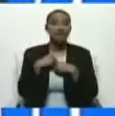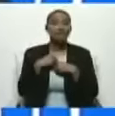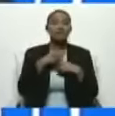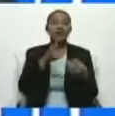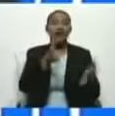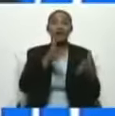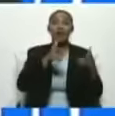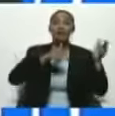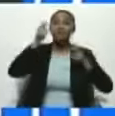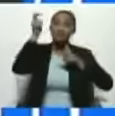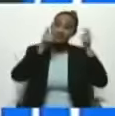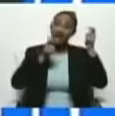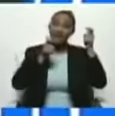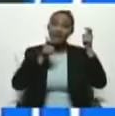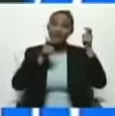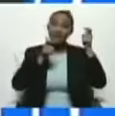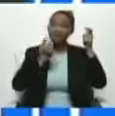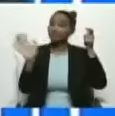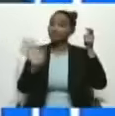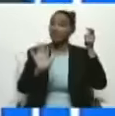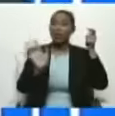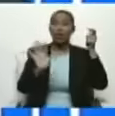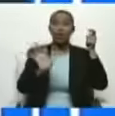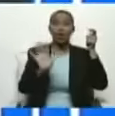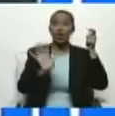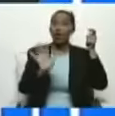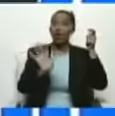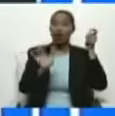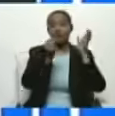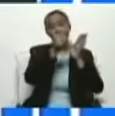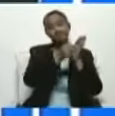2006. Lo pitaron y lo bajaron del estrado.